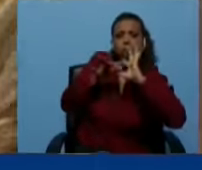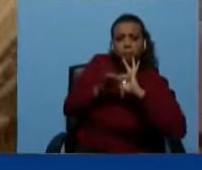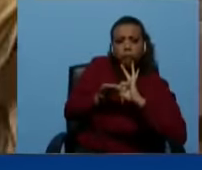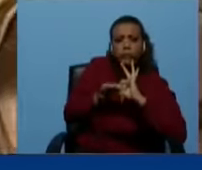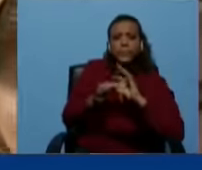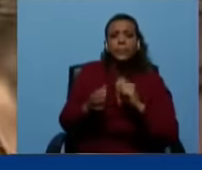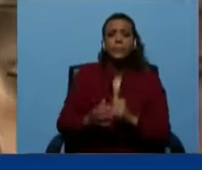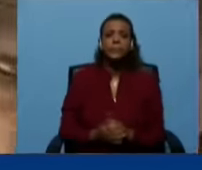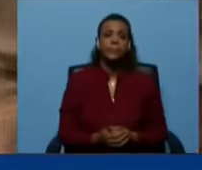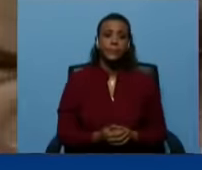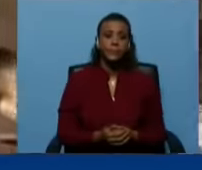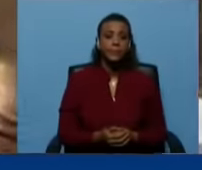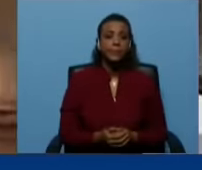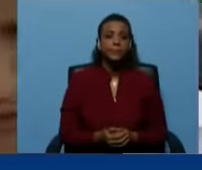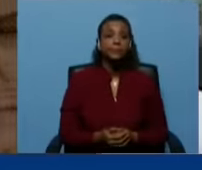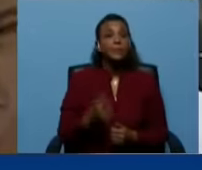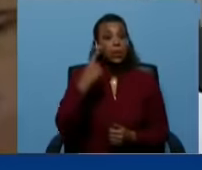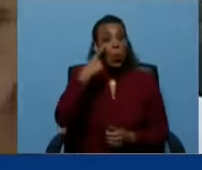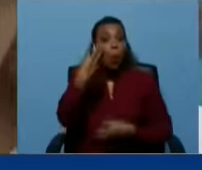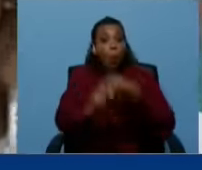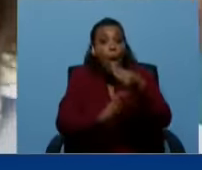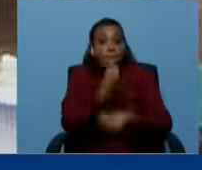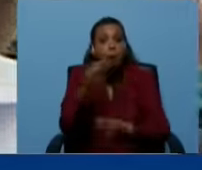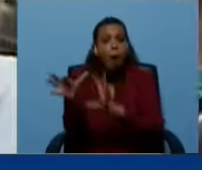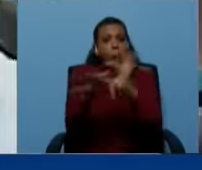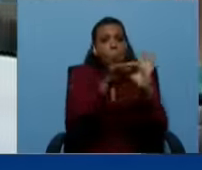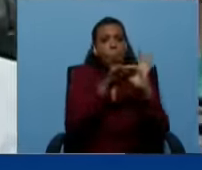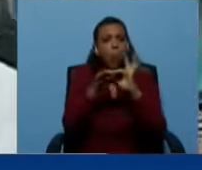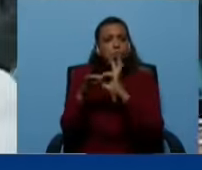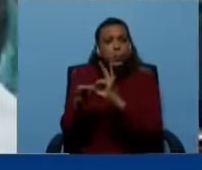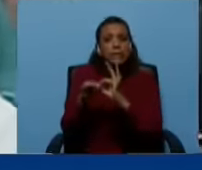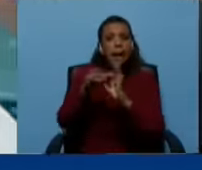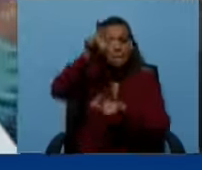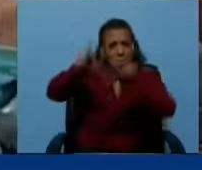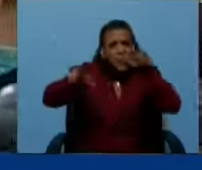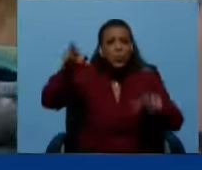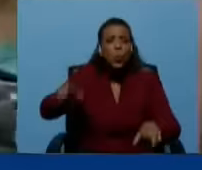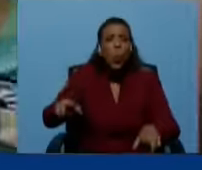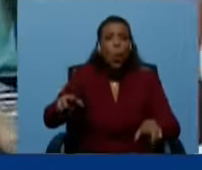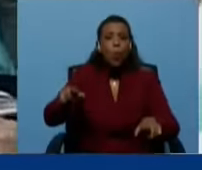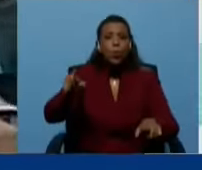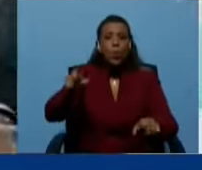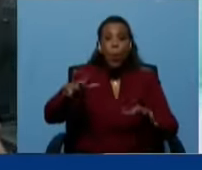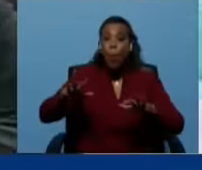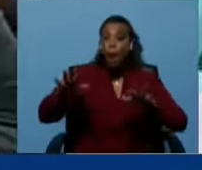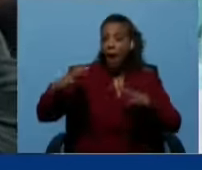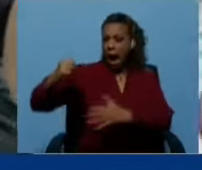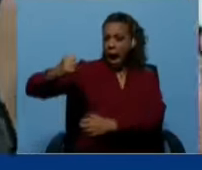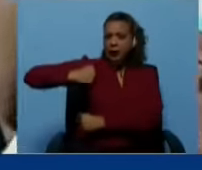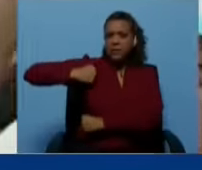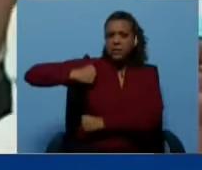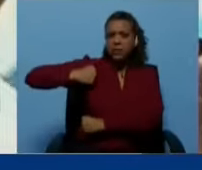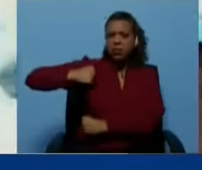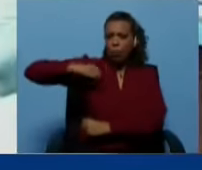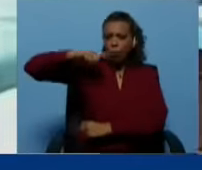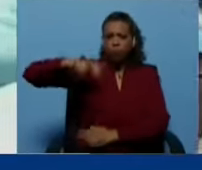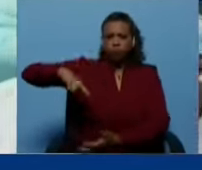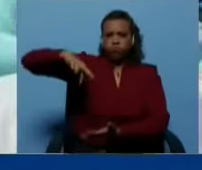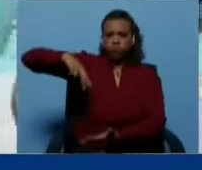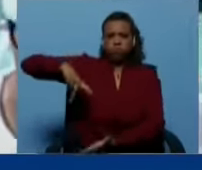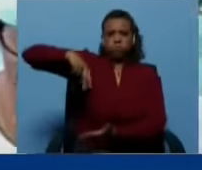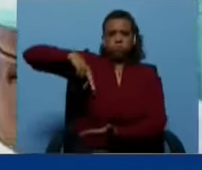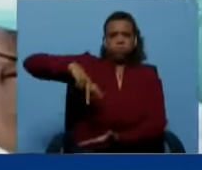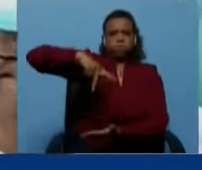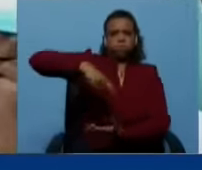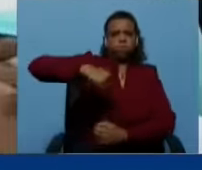¿Cómo construyeron la unión en un solo ejército de todas las